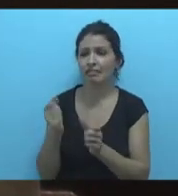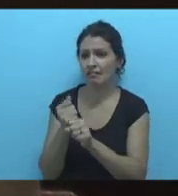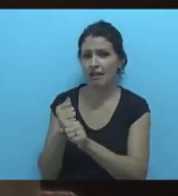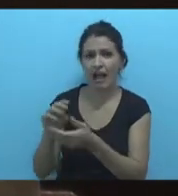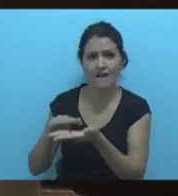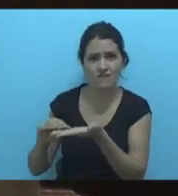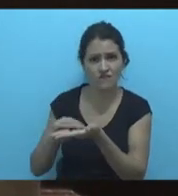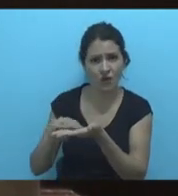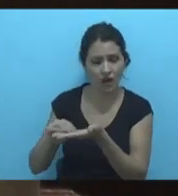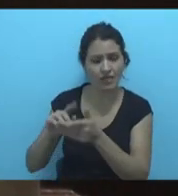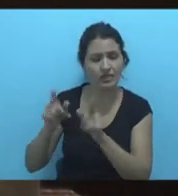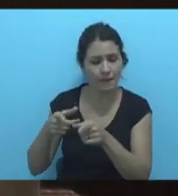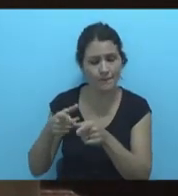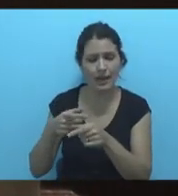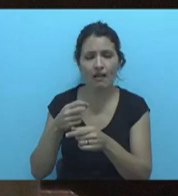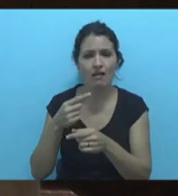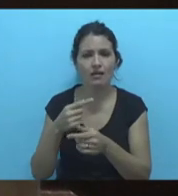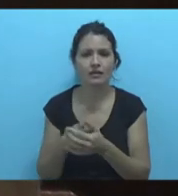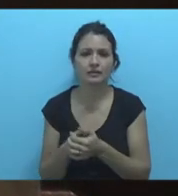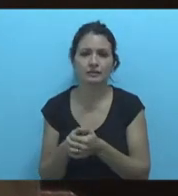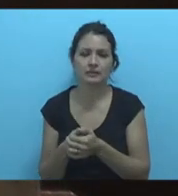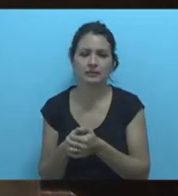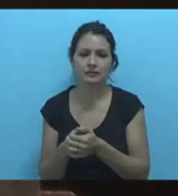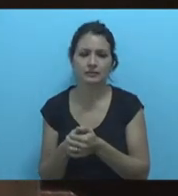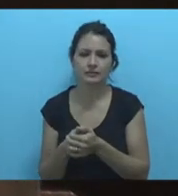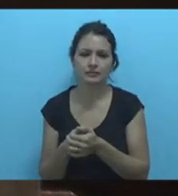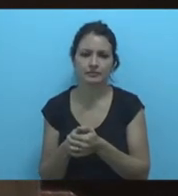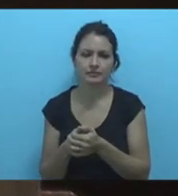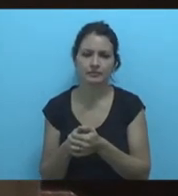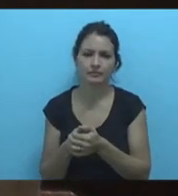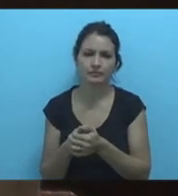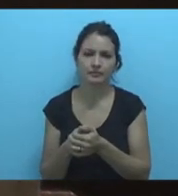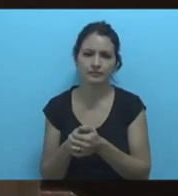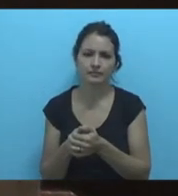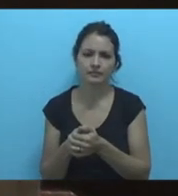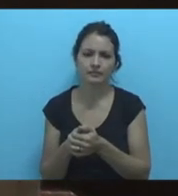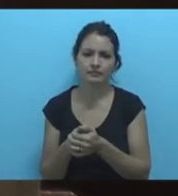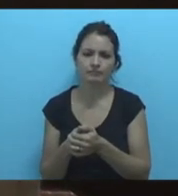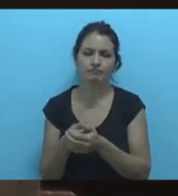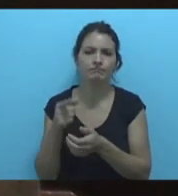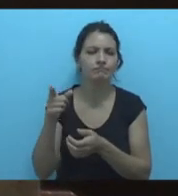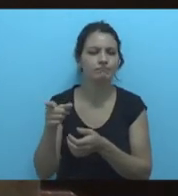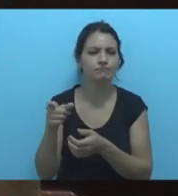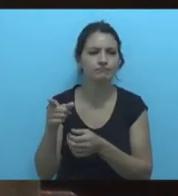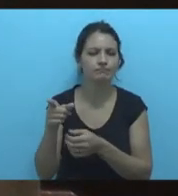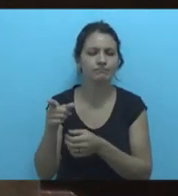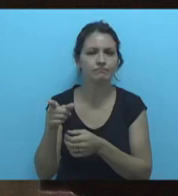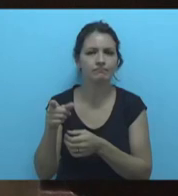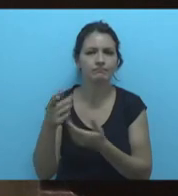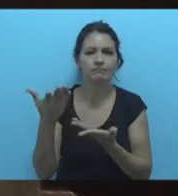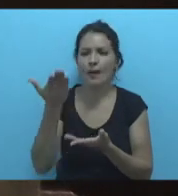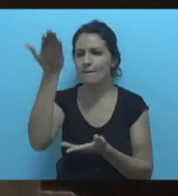fue y es abogada en los juicios de lesa humanidad. Por eso creo que Juane, además de ser